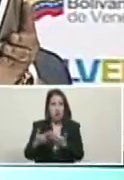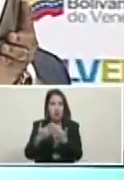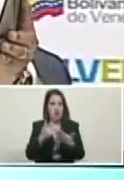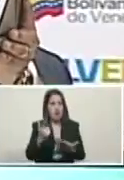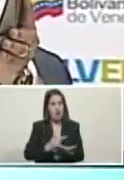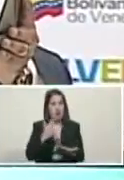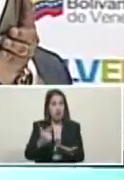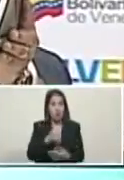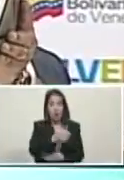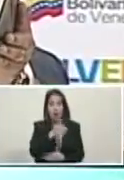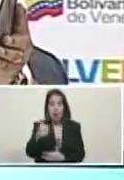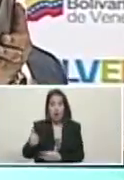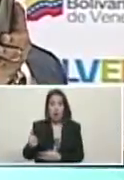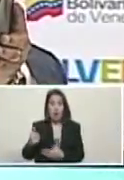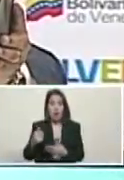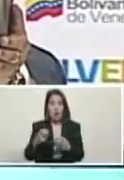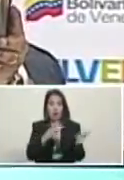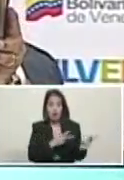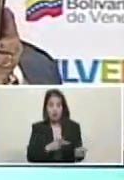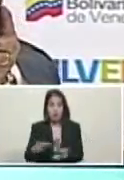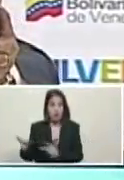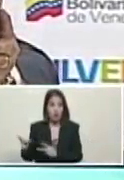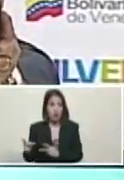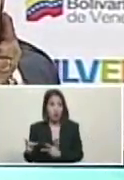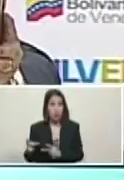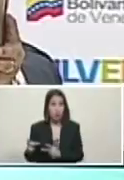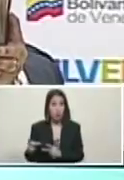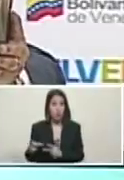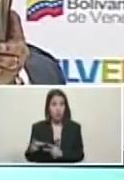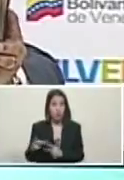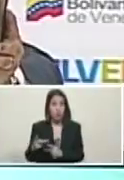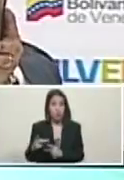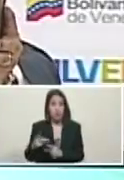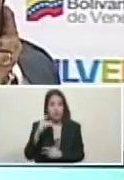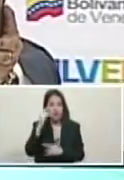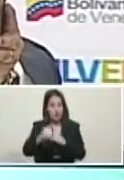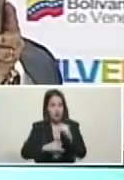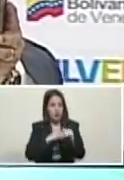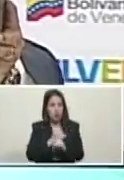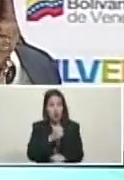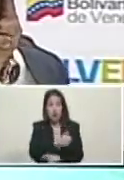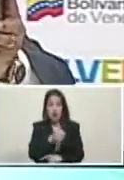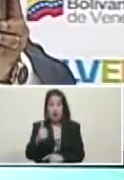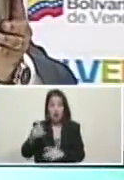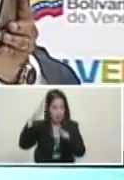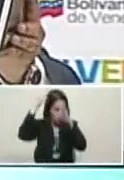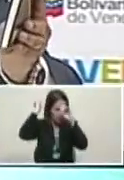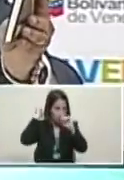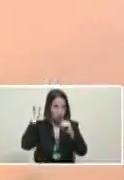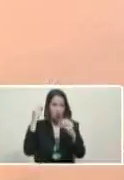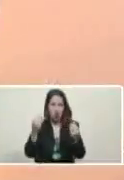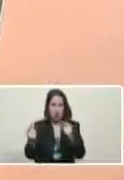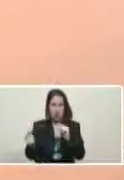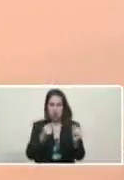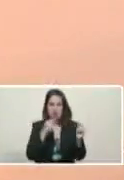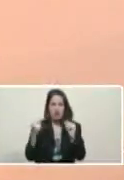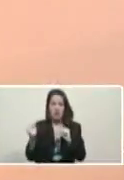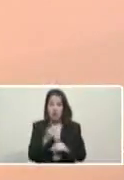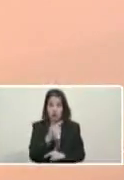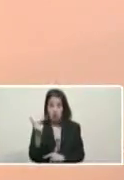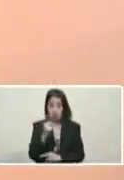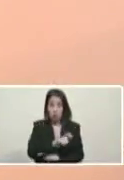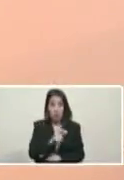invitado internacional de este y regalarle a cada embajador presente. Este es el debate entre Bolívar e Irving,